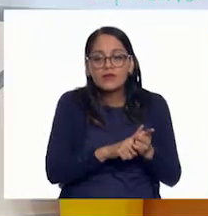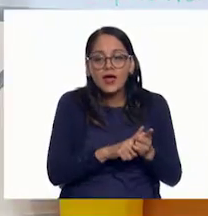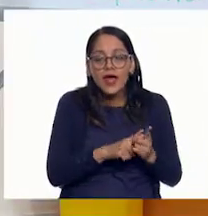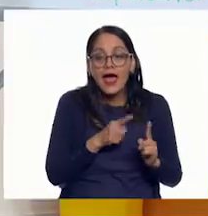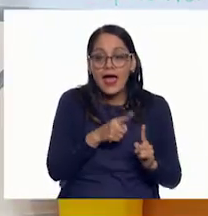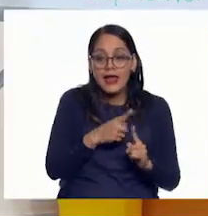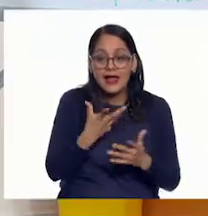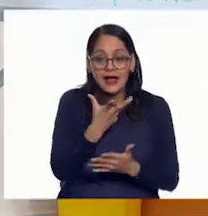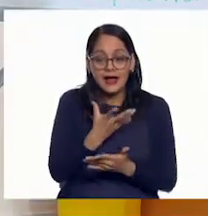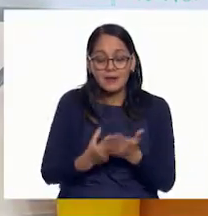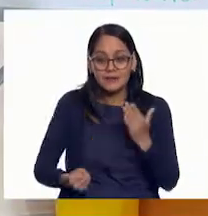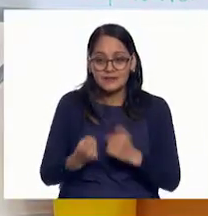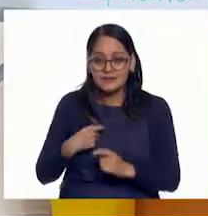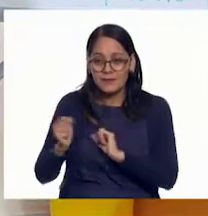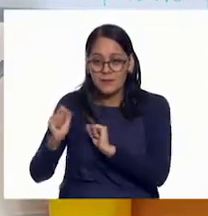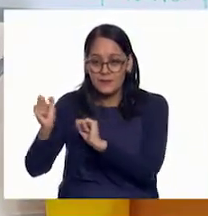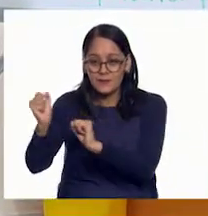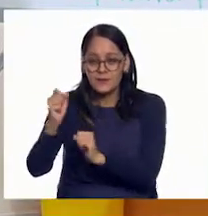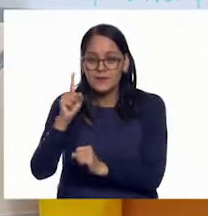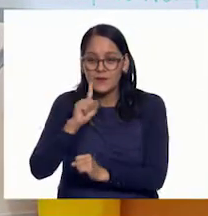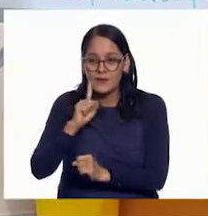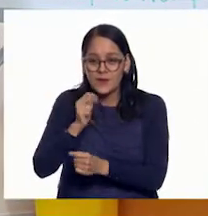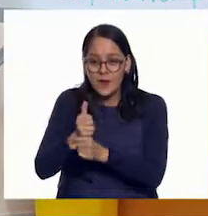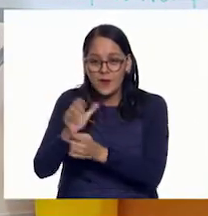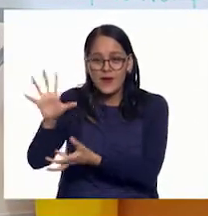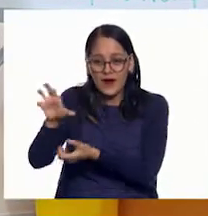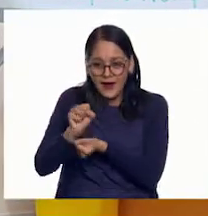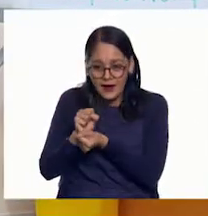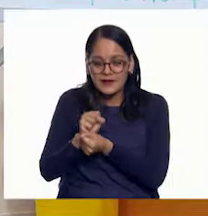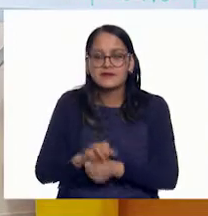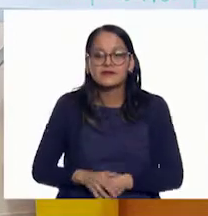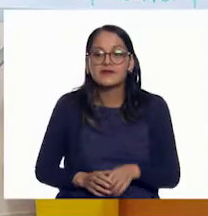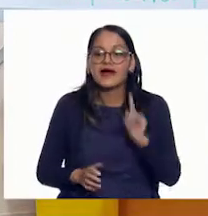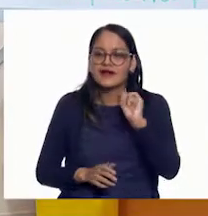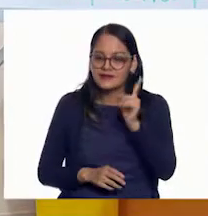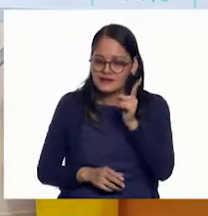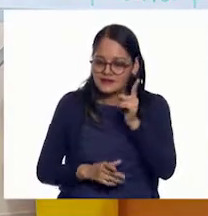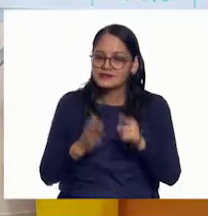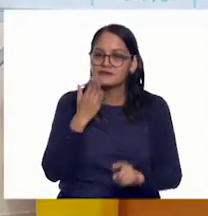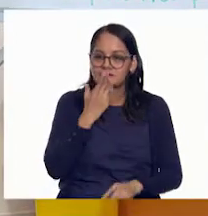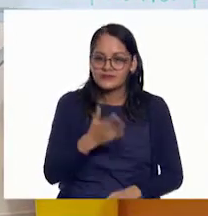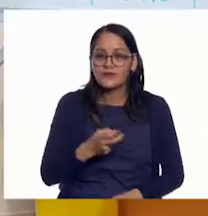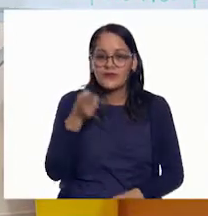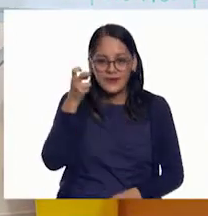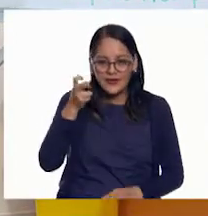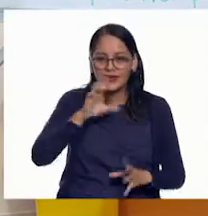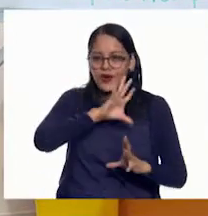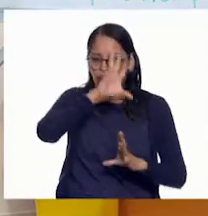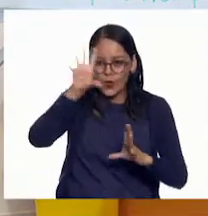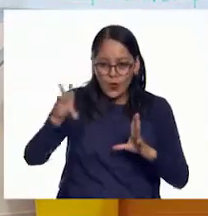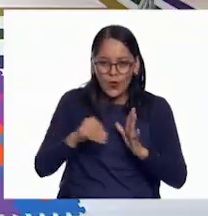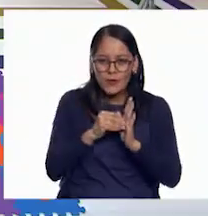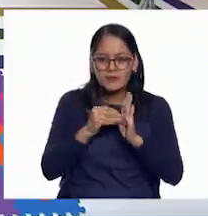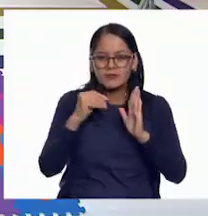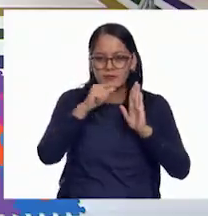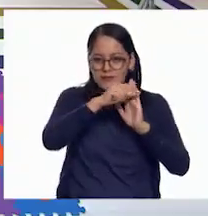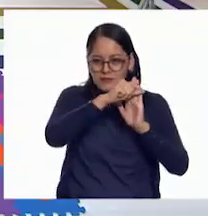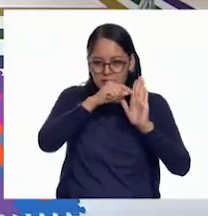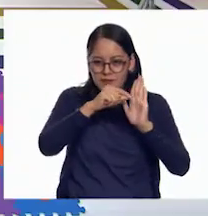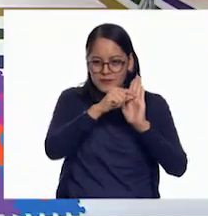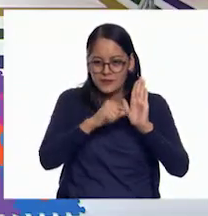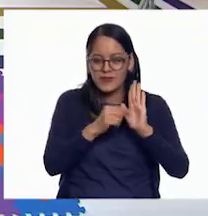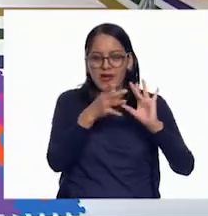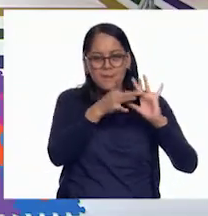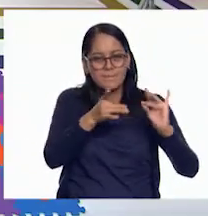Muy bien, Pili. ¿Escucharon lo que acaba de decir Pili? Todo eso tiene que enriquecer cada una de estas